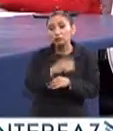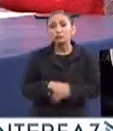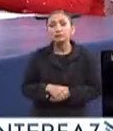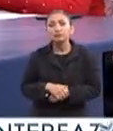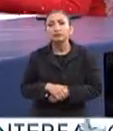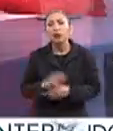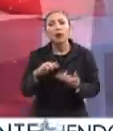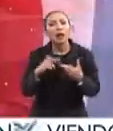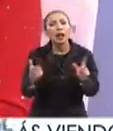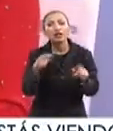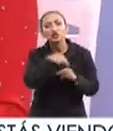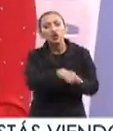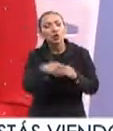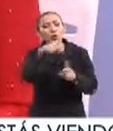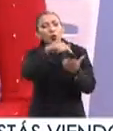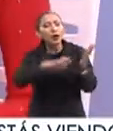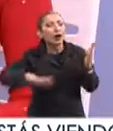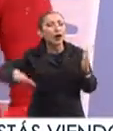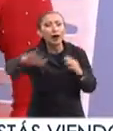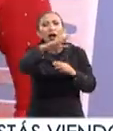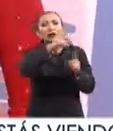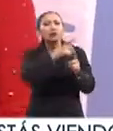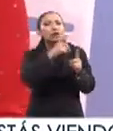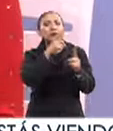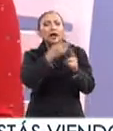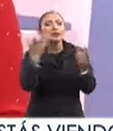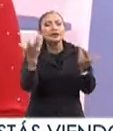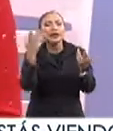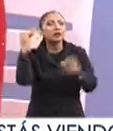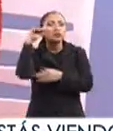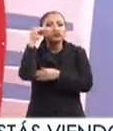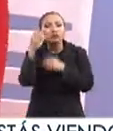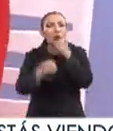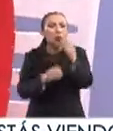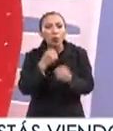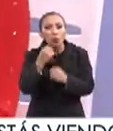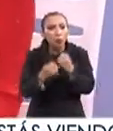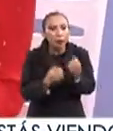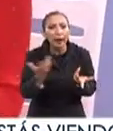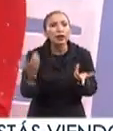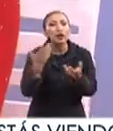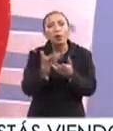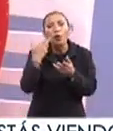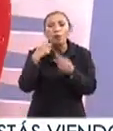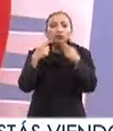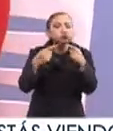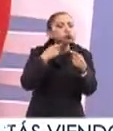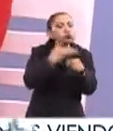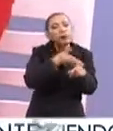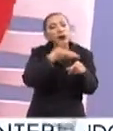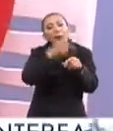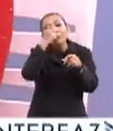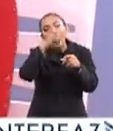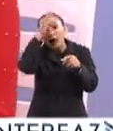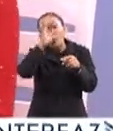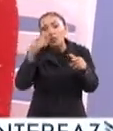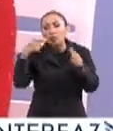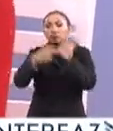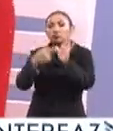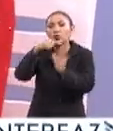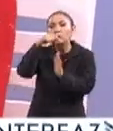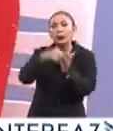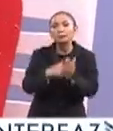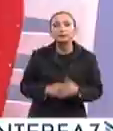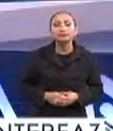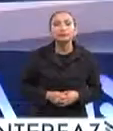ha sido la relación con el recinto? Es decir, ¿dónde se van a presentar y cómo gestionaron para presentarse en ese